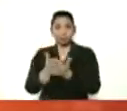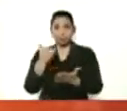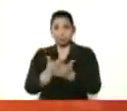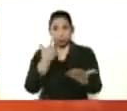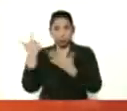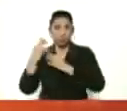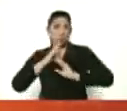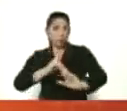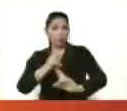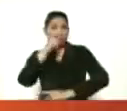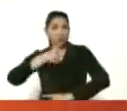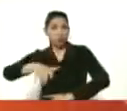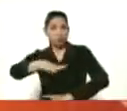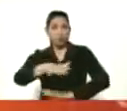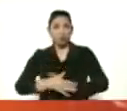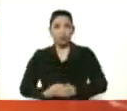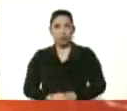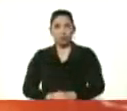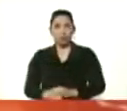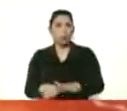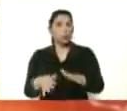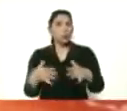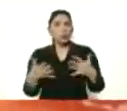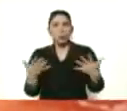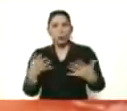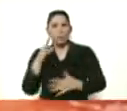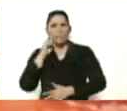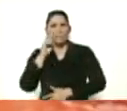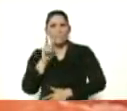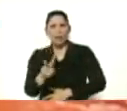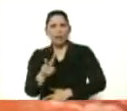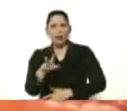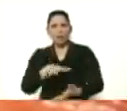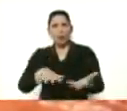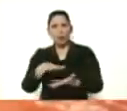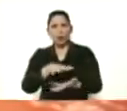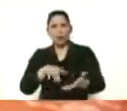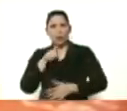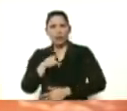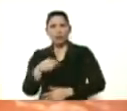la población. ¿Qué riesgo le ves a una infección por el nuevo coronavirus?